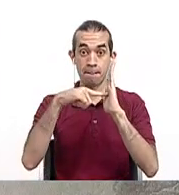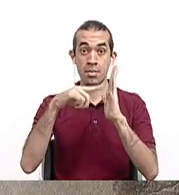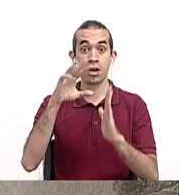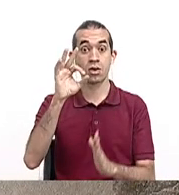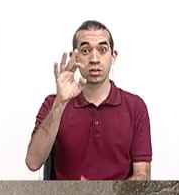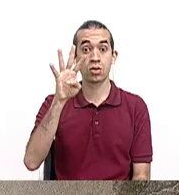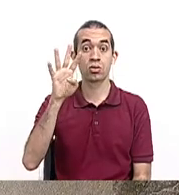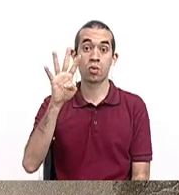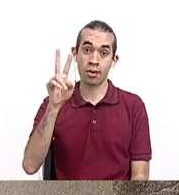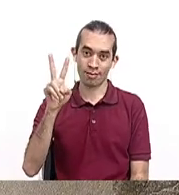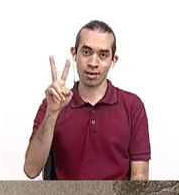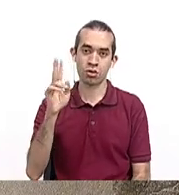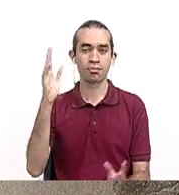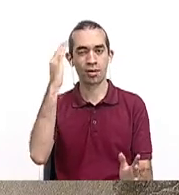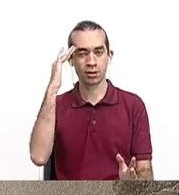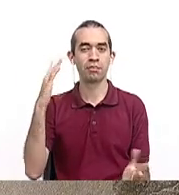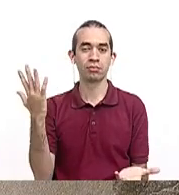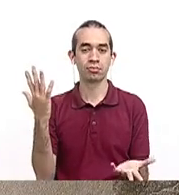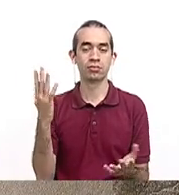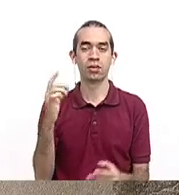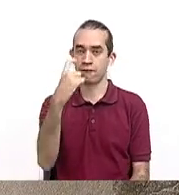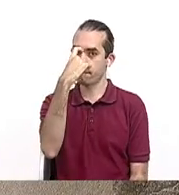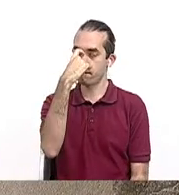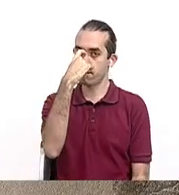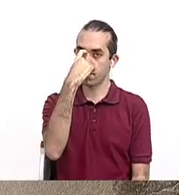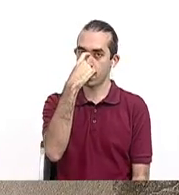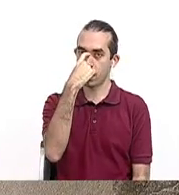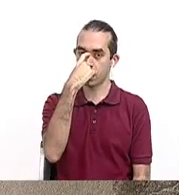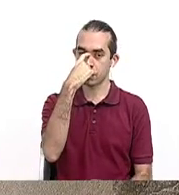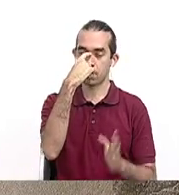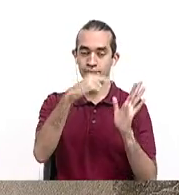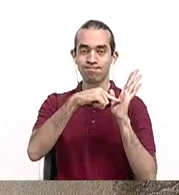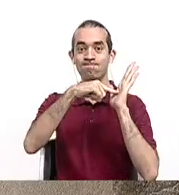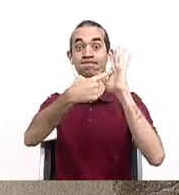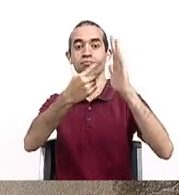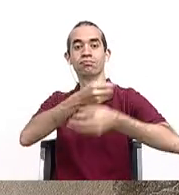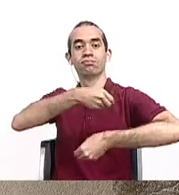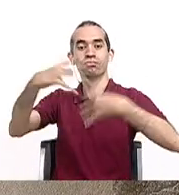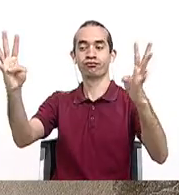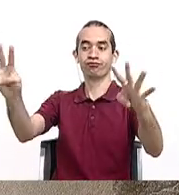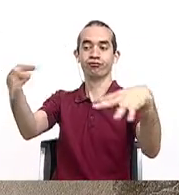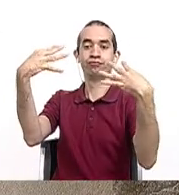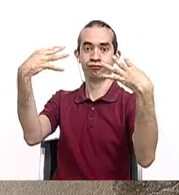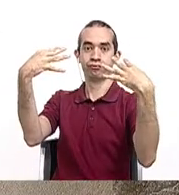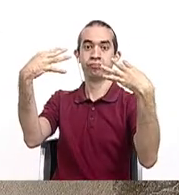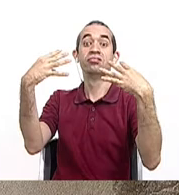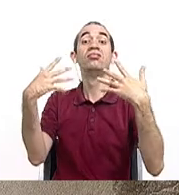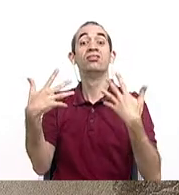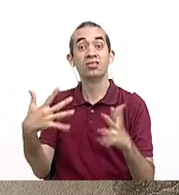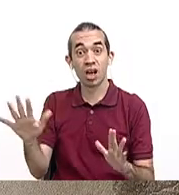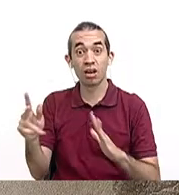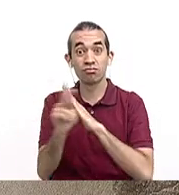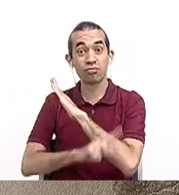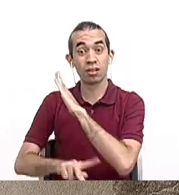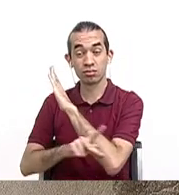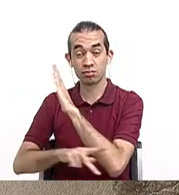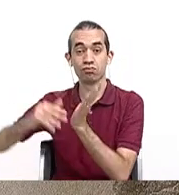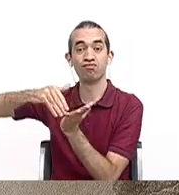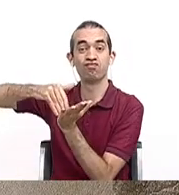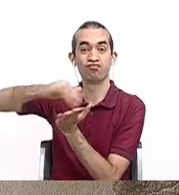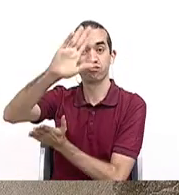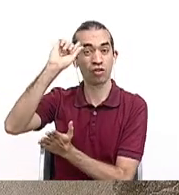josé figueres ferrer ingresa digamos que a la vida pública de nuestro país y es expulsado exiliado